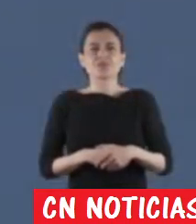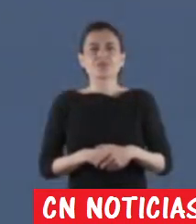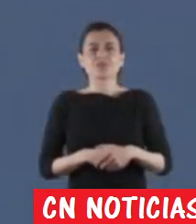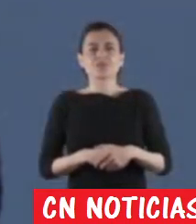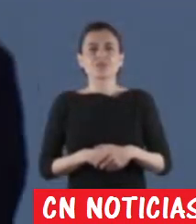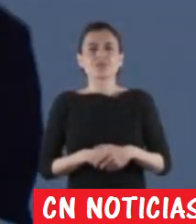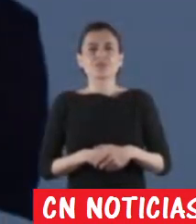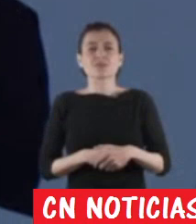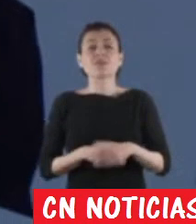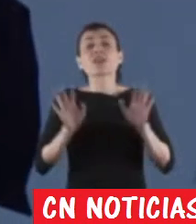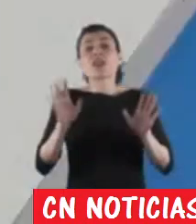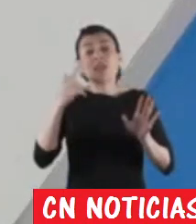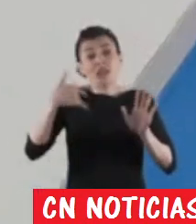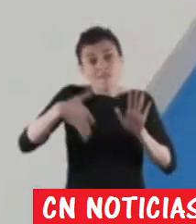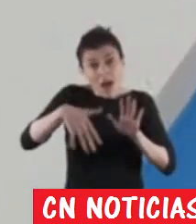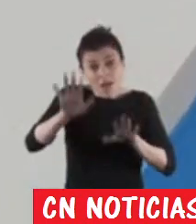Se instalarán mercados